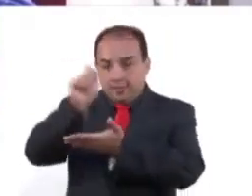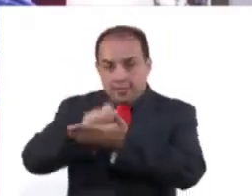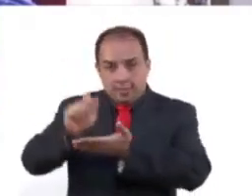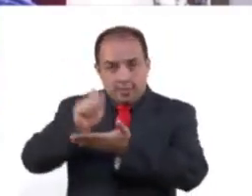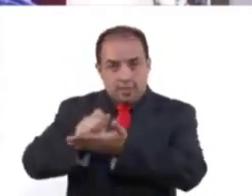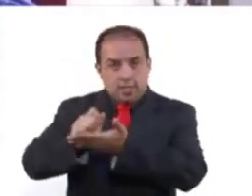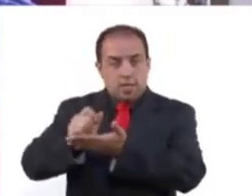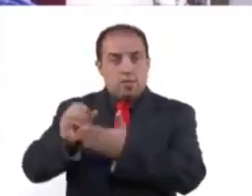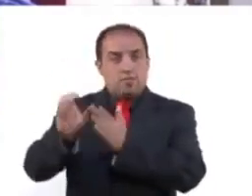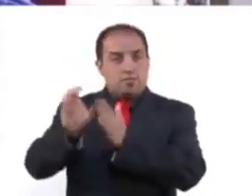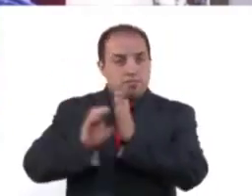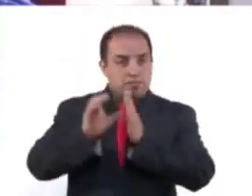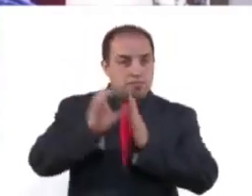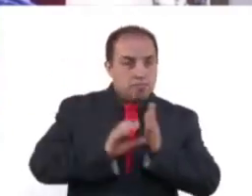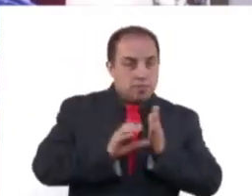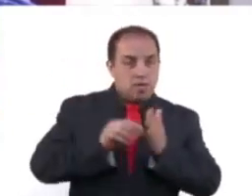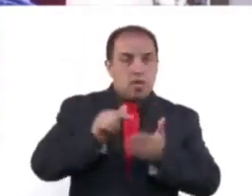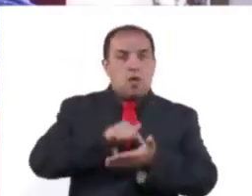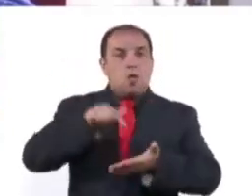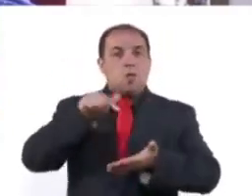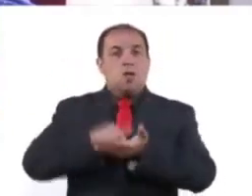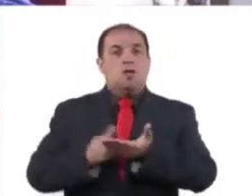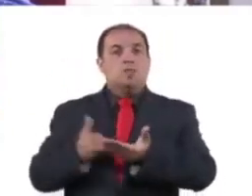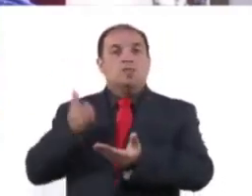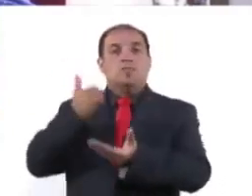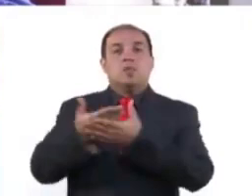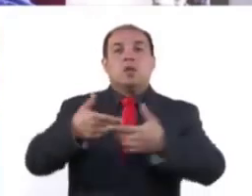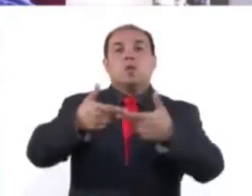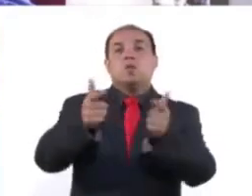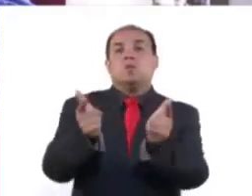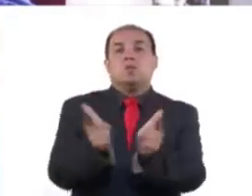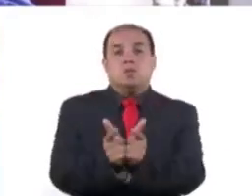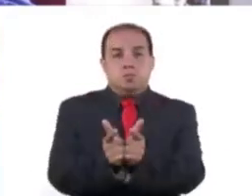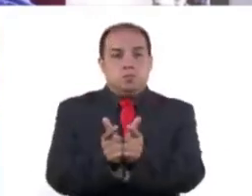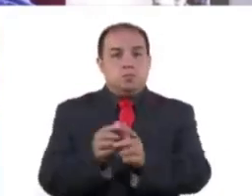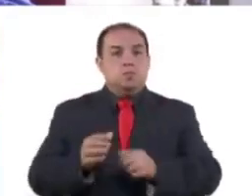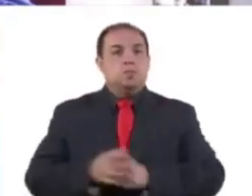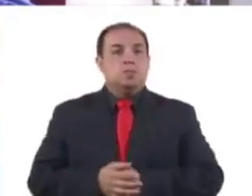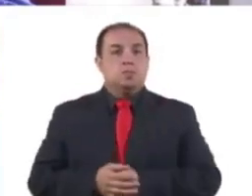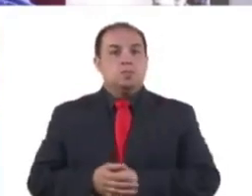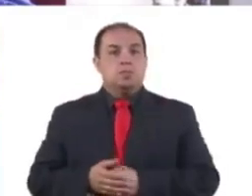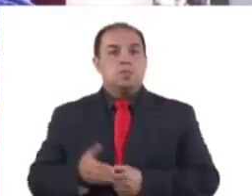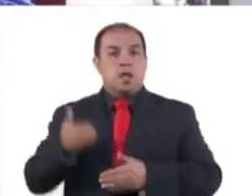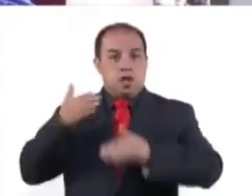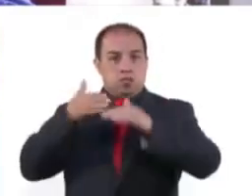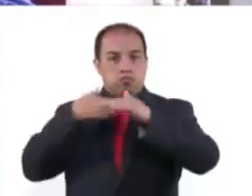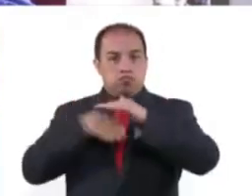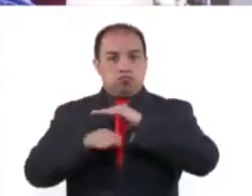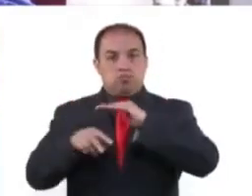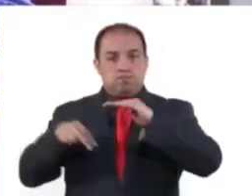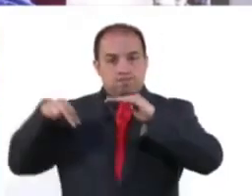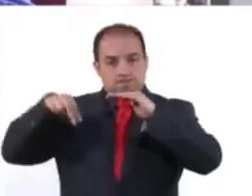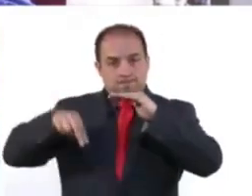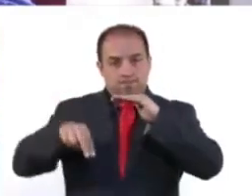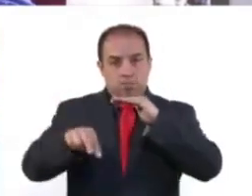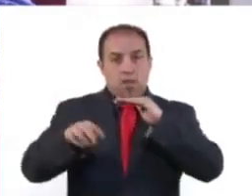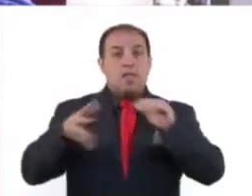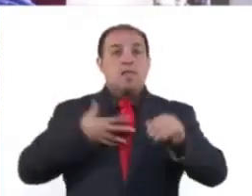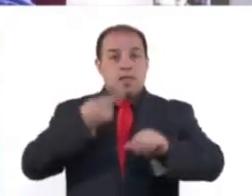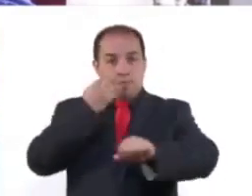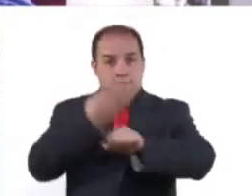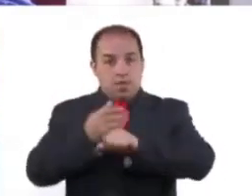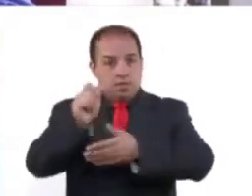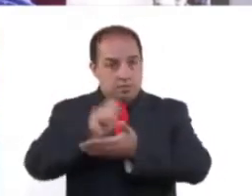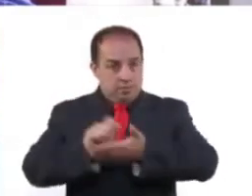documentado, el punto de ingreso de las brigadas de ingreso al túnel, con el responsable